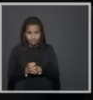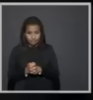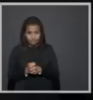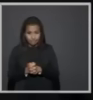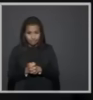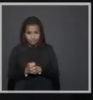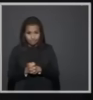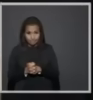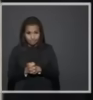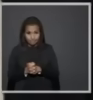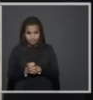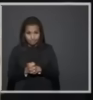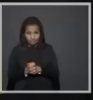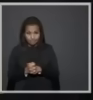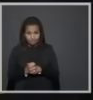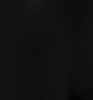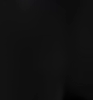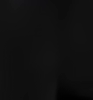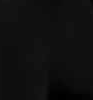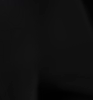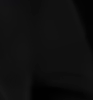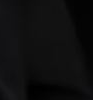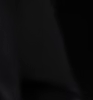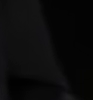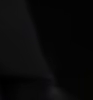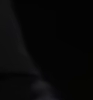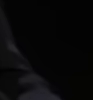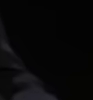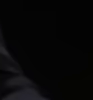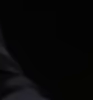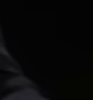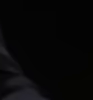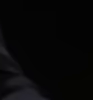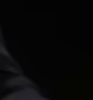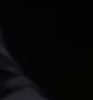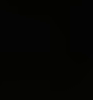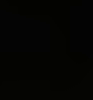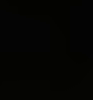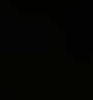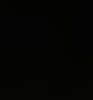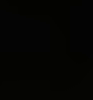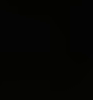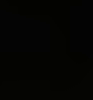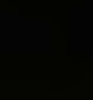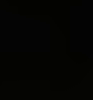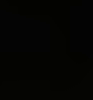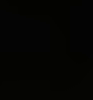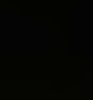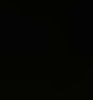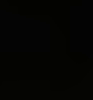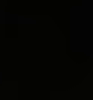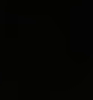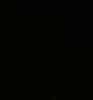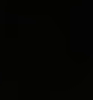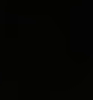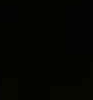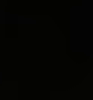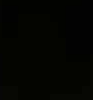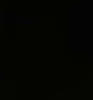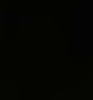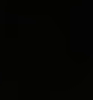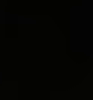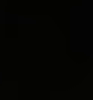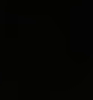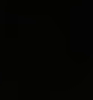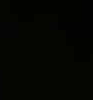ya sabemos lo que se tiene que hacer, pues van a ser 8 para trabajar, 16 horas, 8 para